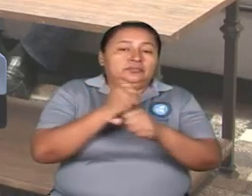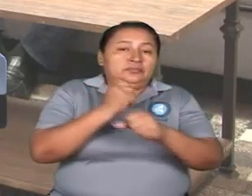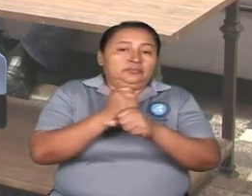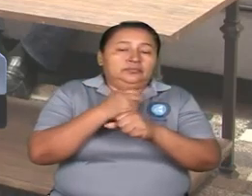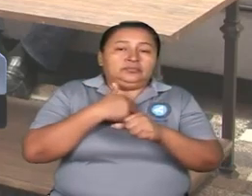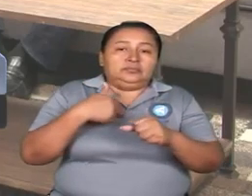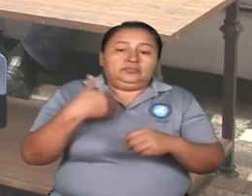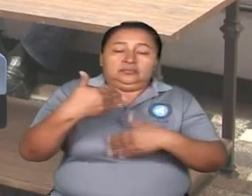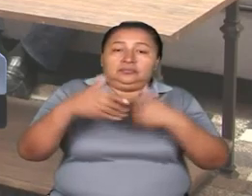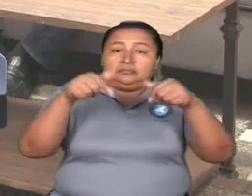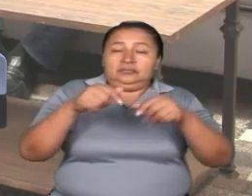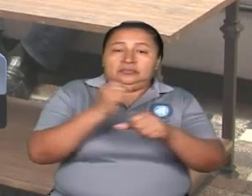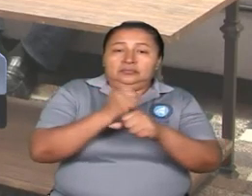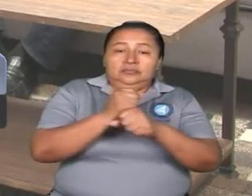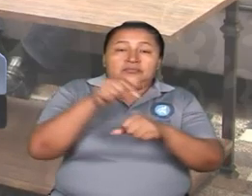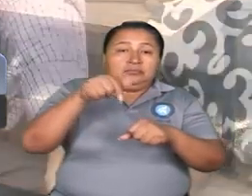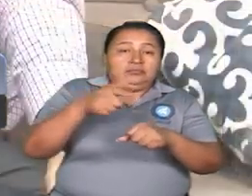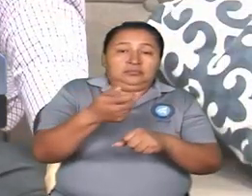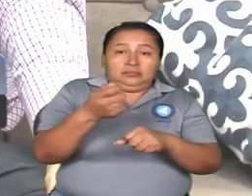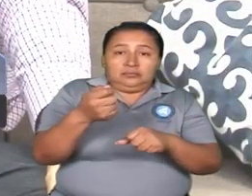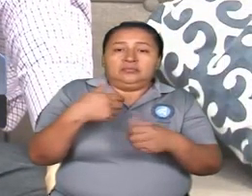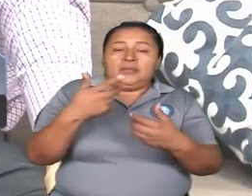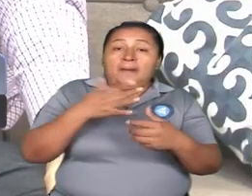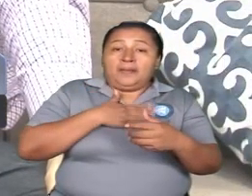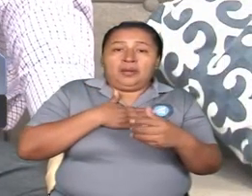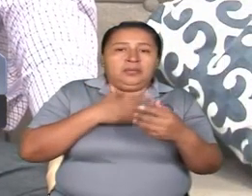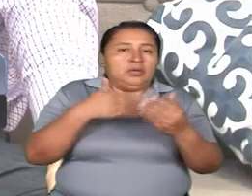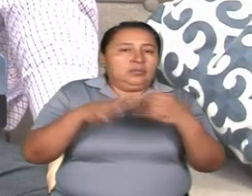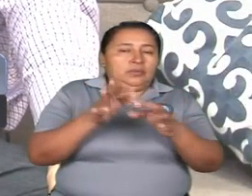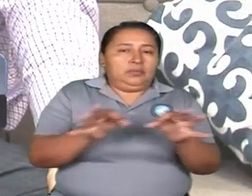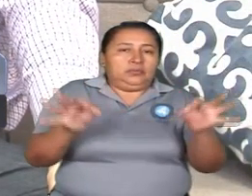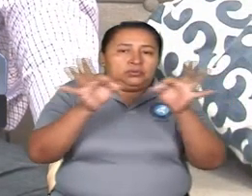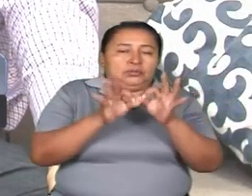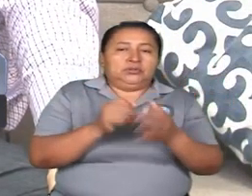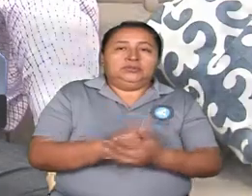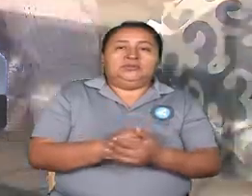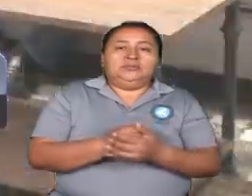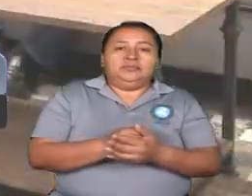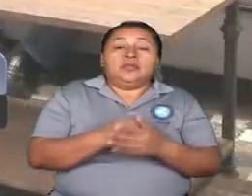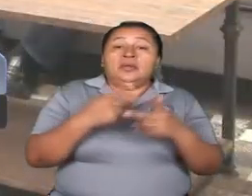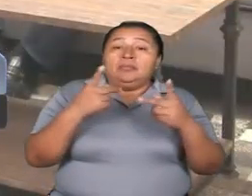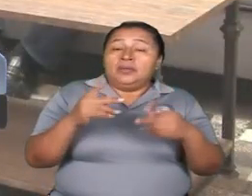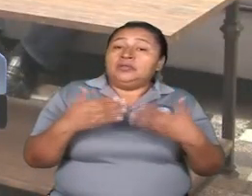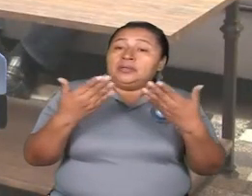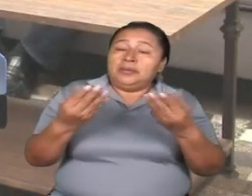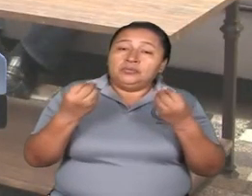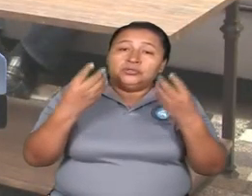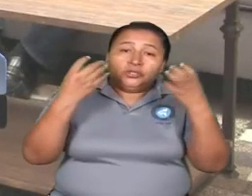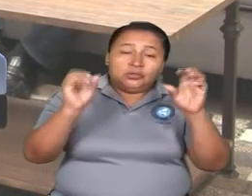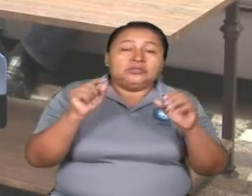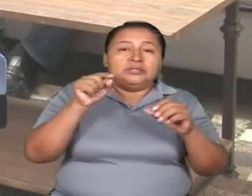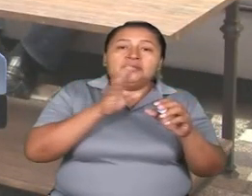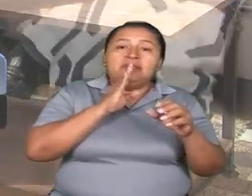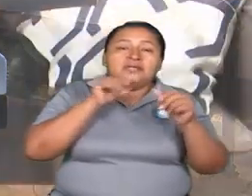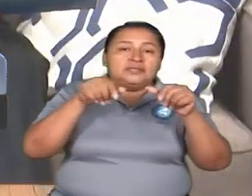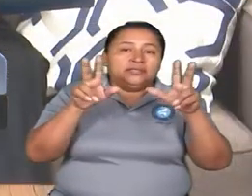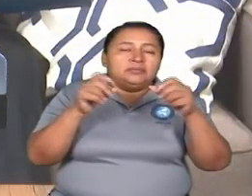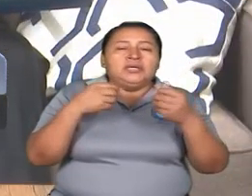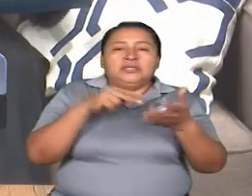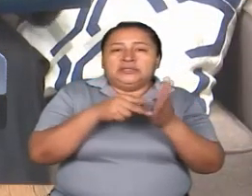se hace el trabajo en el canal, eso para mí es lo más importante de todo. Y también muchas cosas que hablar en ese sentido, porque han